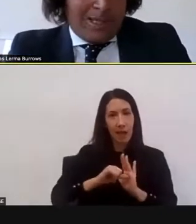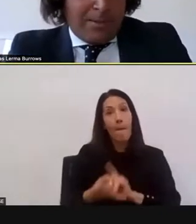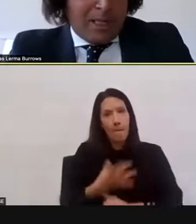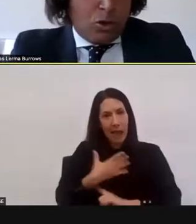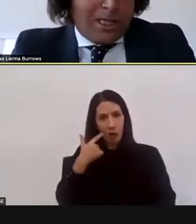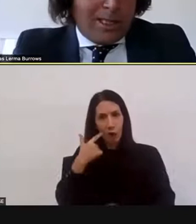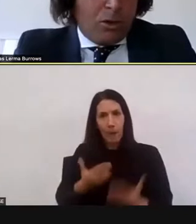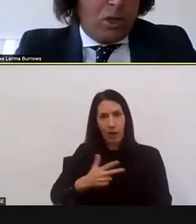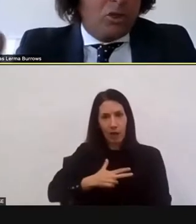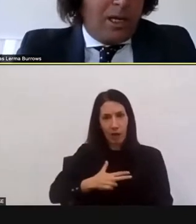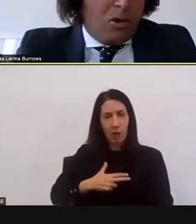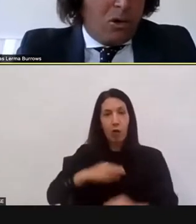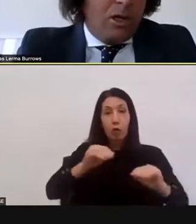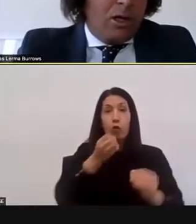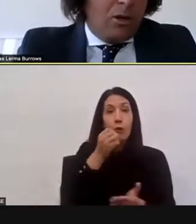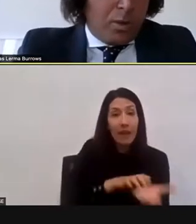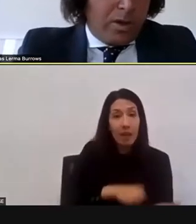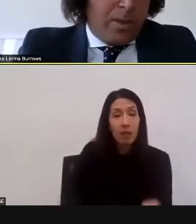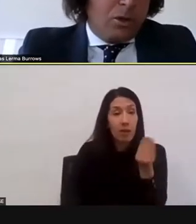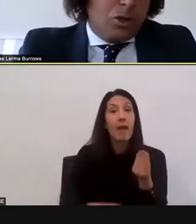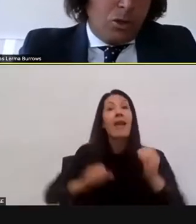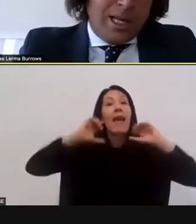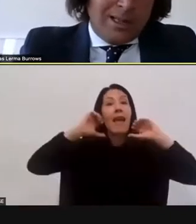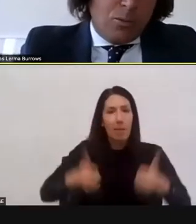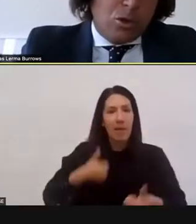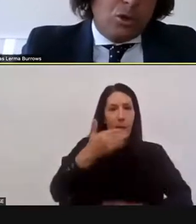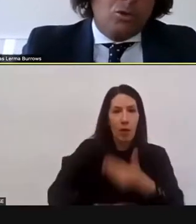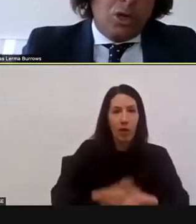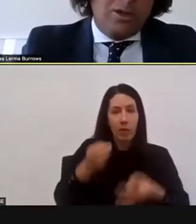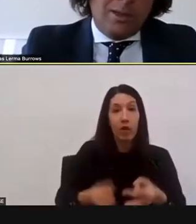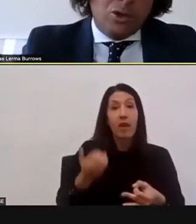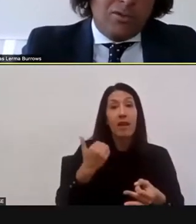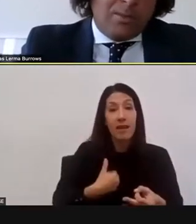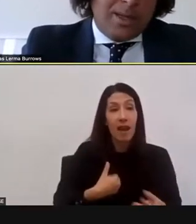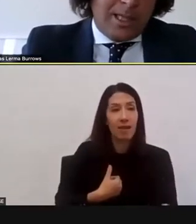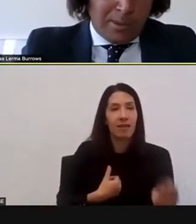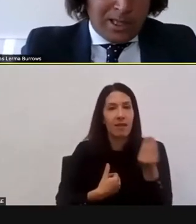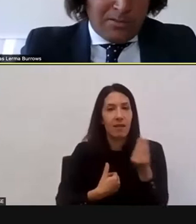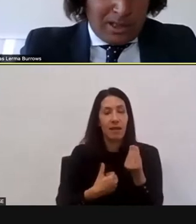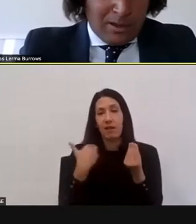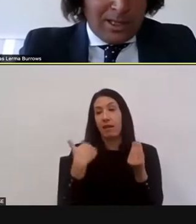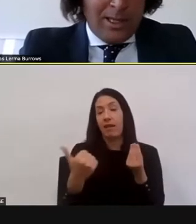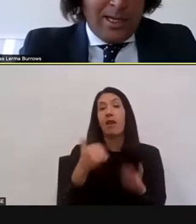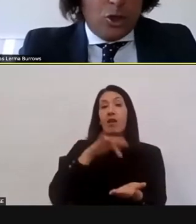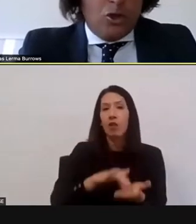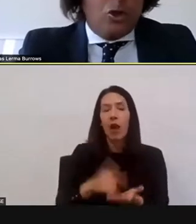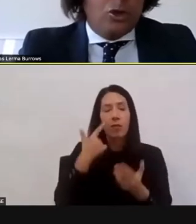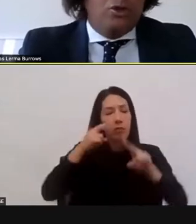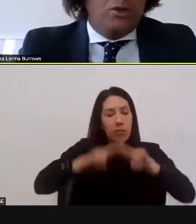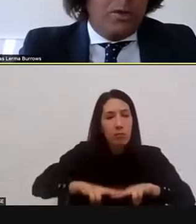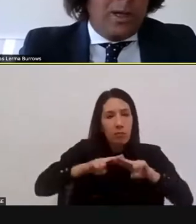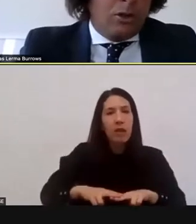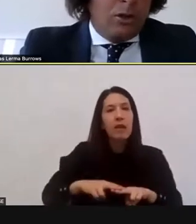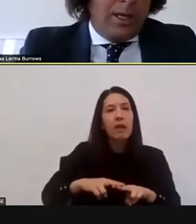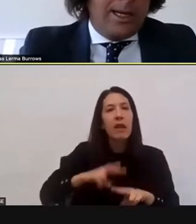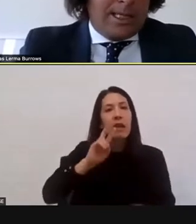son a través de sus atestados cuando se incoan los procedimientos y luego ya entramos nosotros cuando entramos al fondo de la materia para ver si efectivamente es o no constitutivo